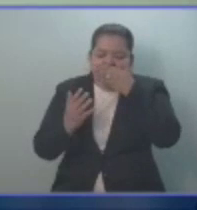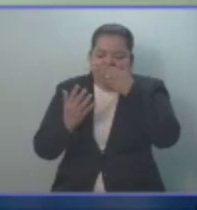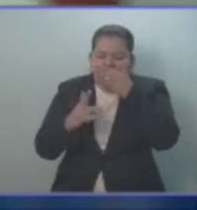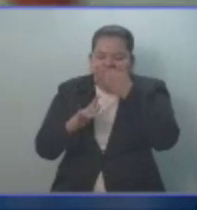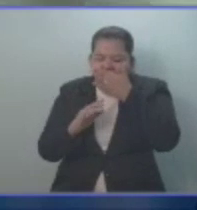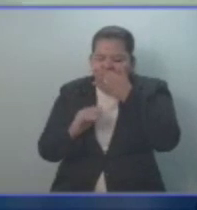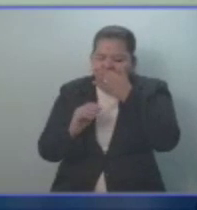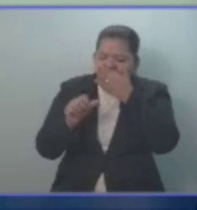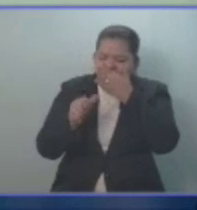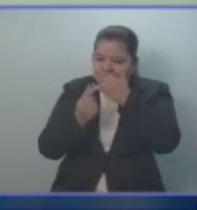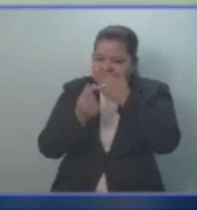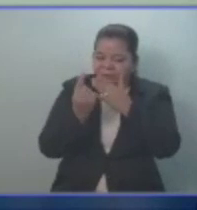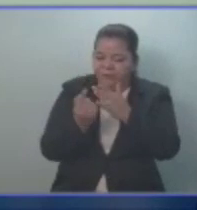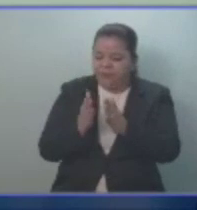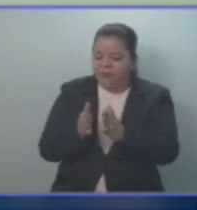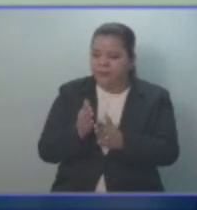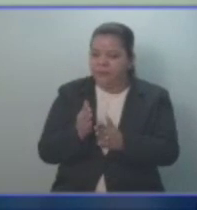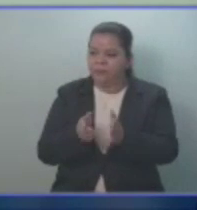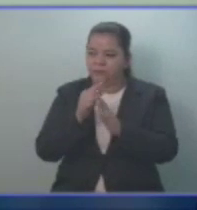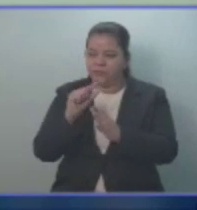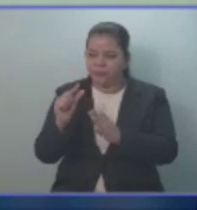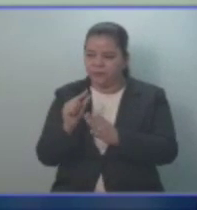cualquier persona jurídica